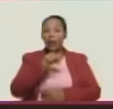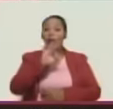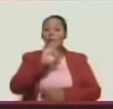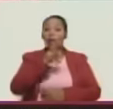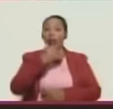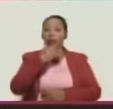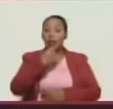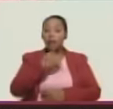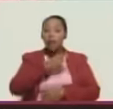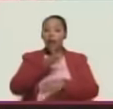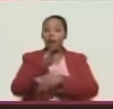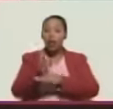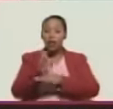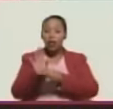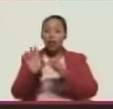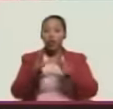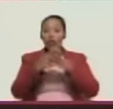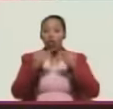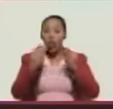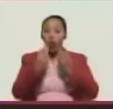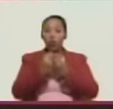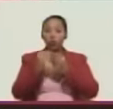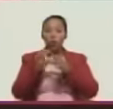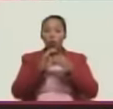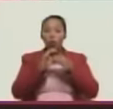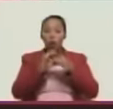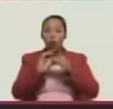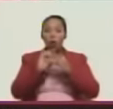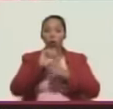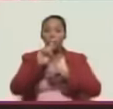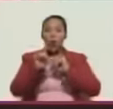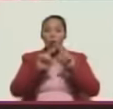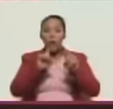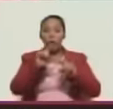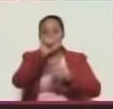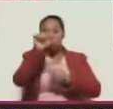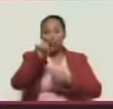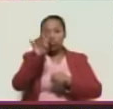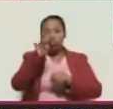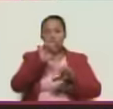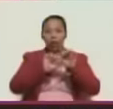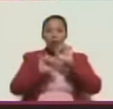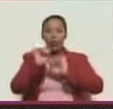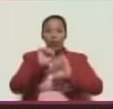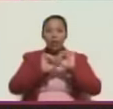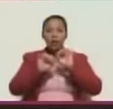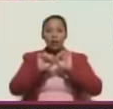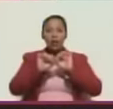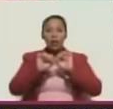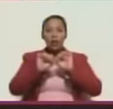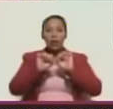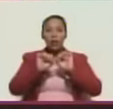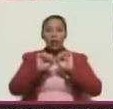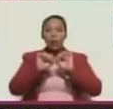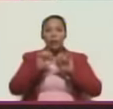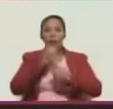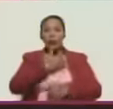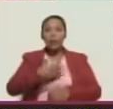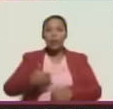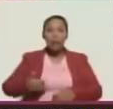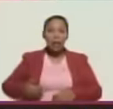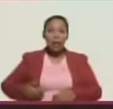a votar Unidos en el consultivo por el esquivo Elvis presidente consejo